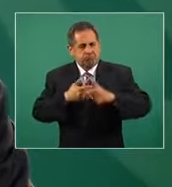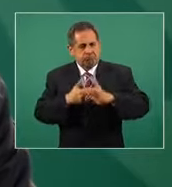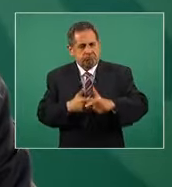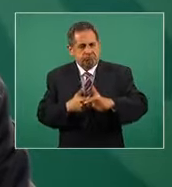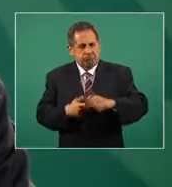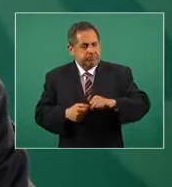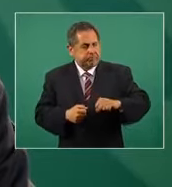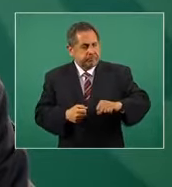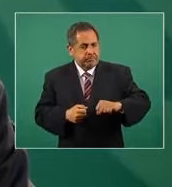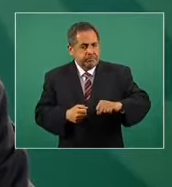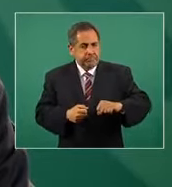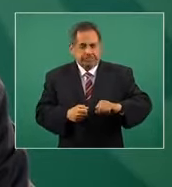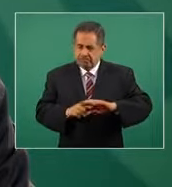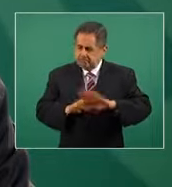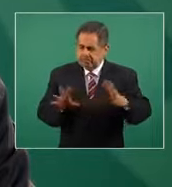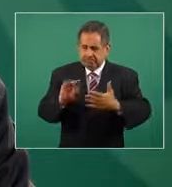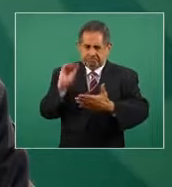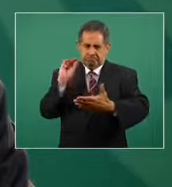y quedó